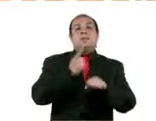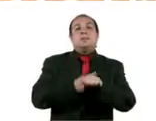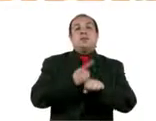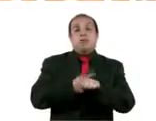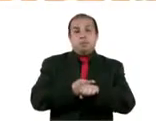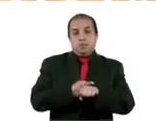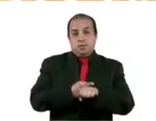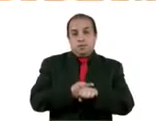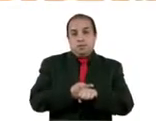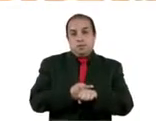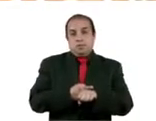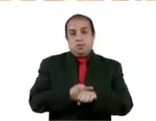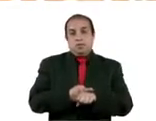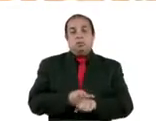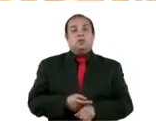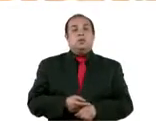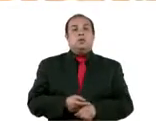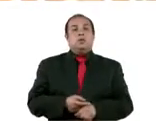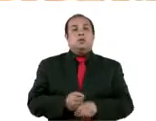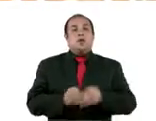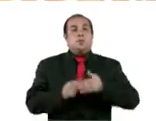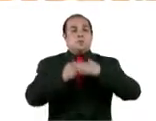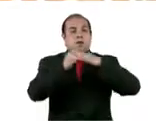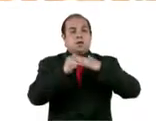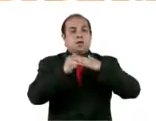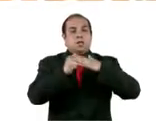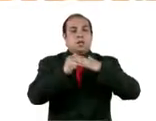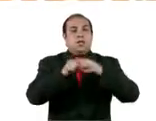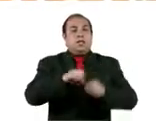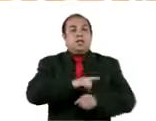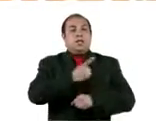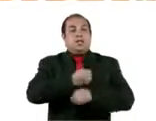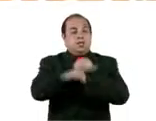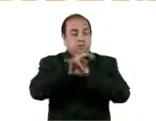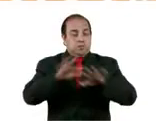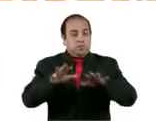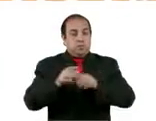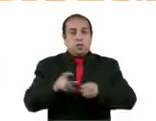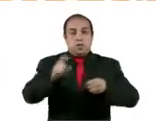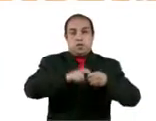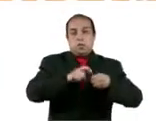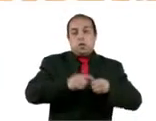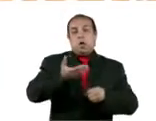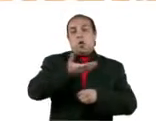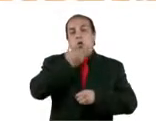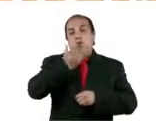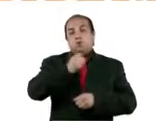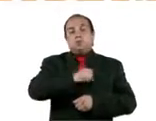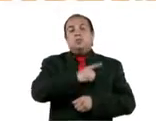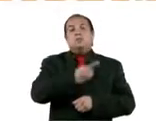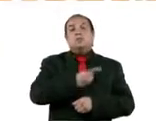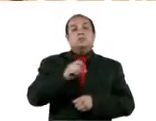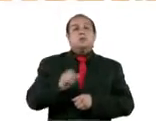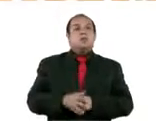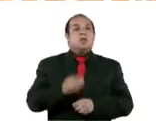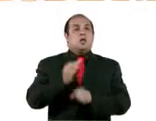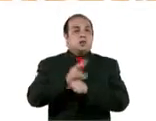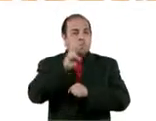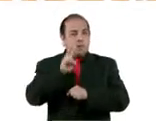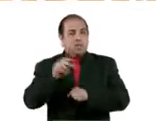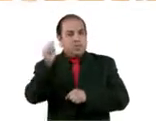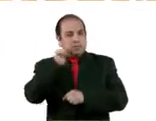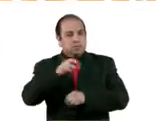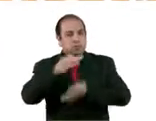de apuntalar la promoción de la salud, de cambiar e incorporar rutinas saludables. Ustedes pueden ver que estamos siempre